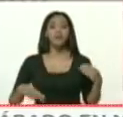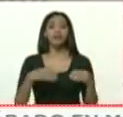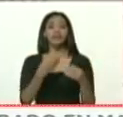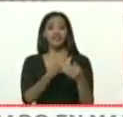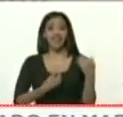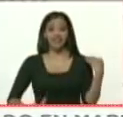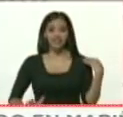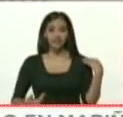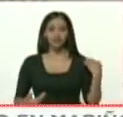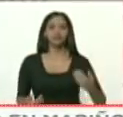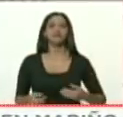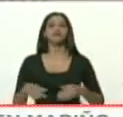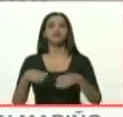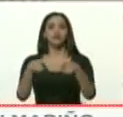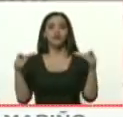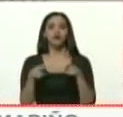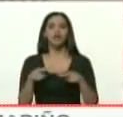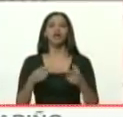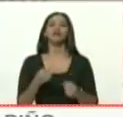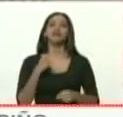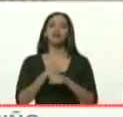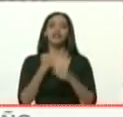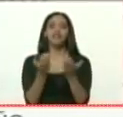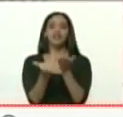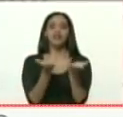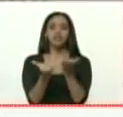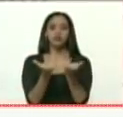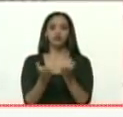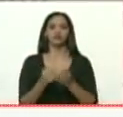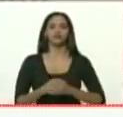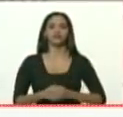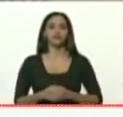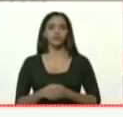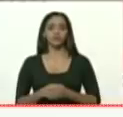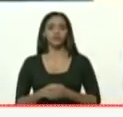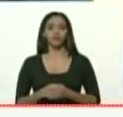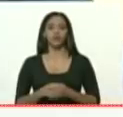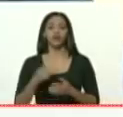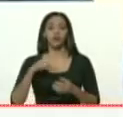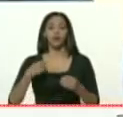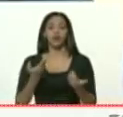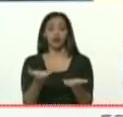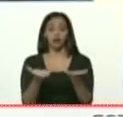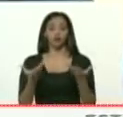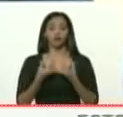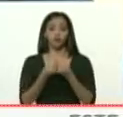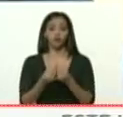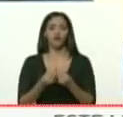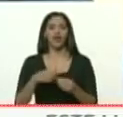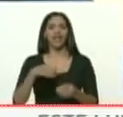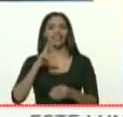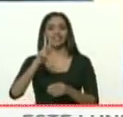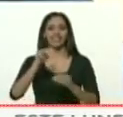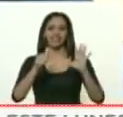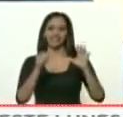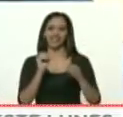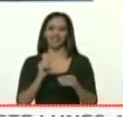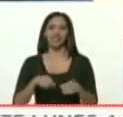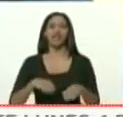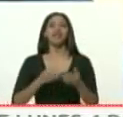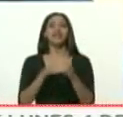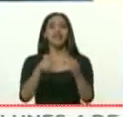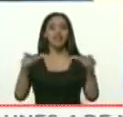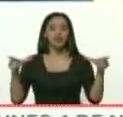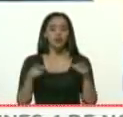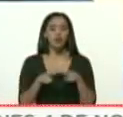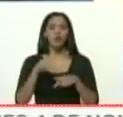Obras Públicas y Servicios, Néstor Luis Reverol Torres, nos acompaña esta tarde acá en 360 en el Estudio 4 de Venezolana de